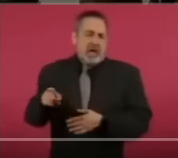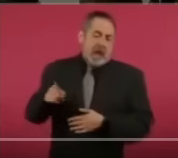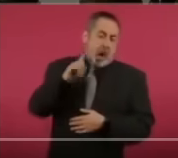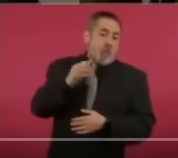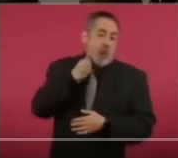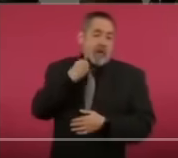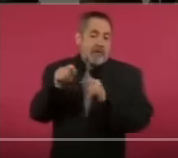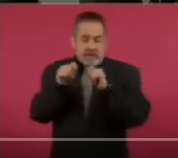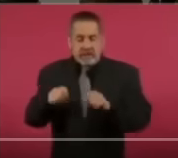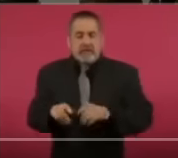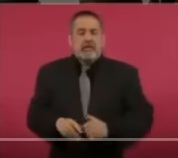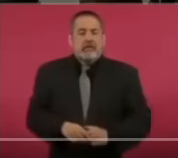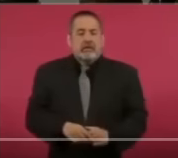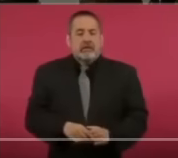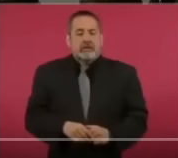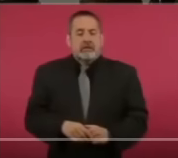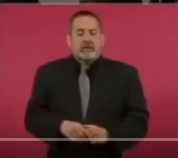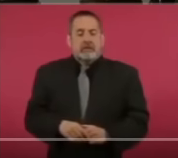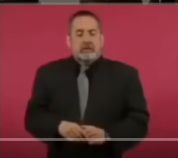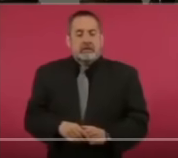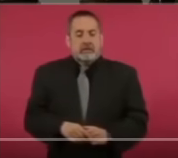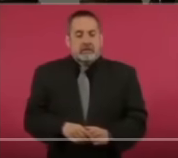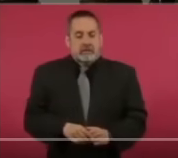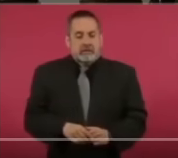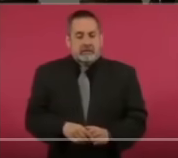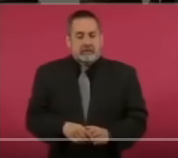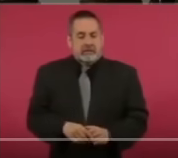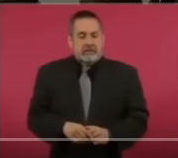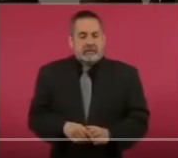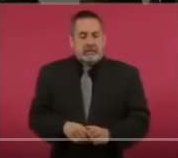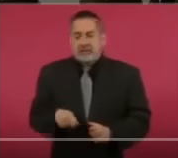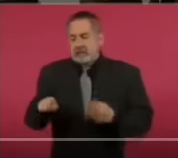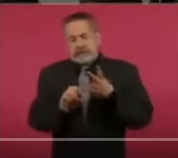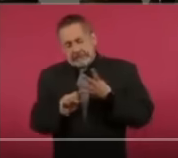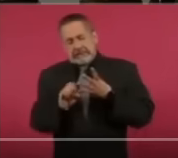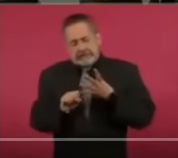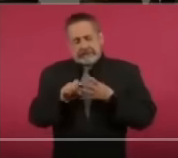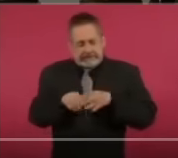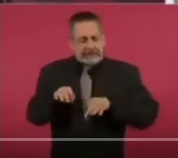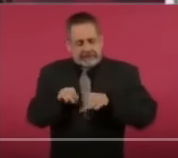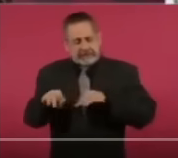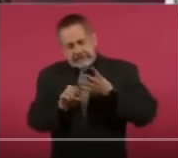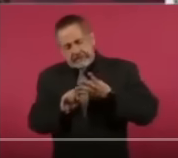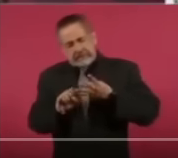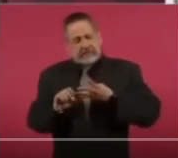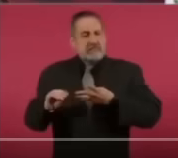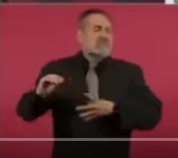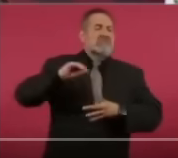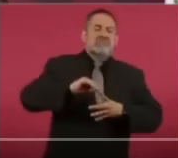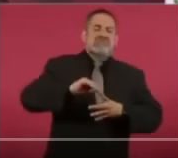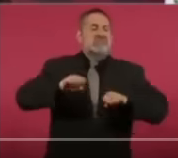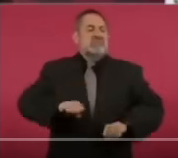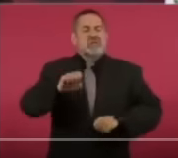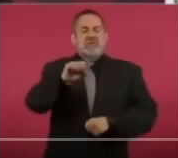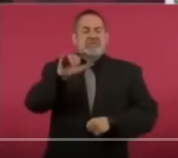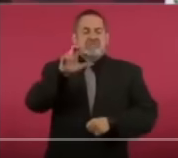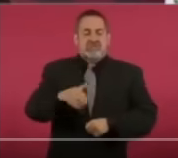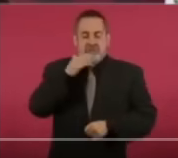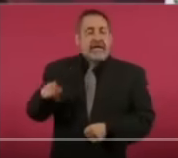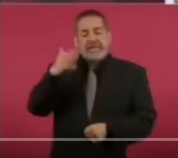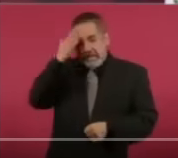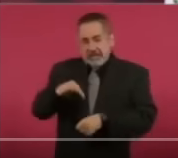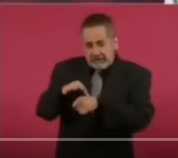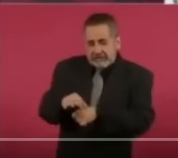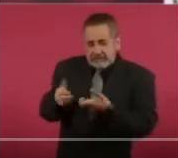abogada, que llega a la Suprema Corte, pues sabe lo que